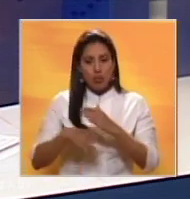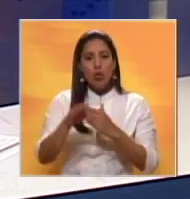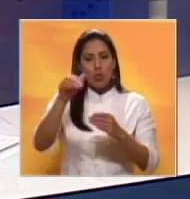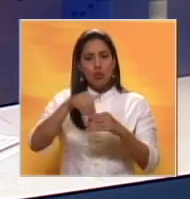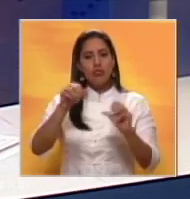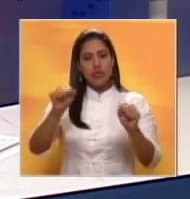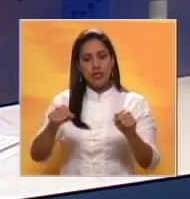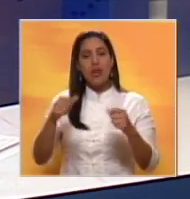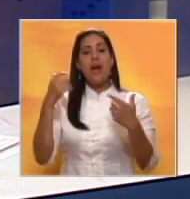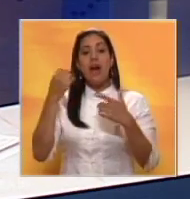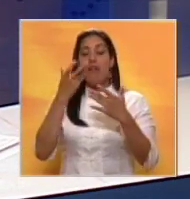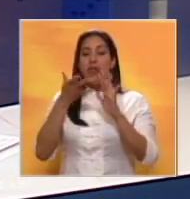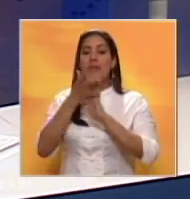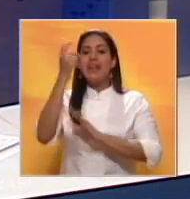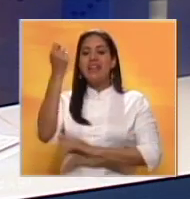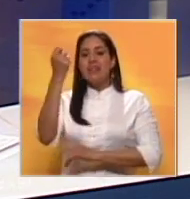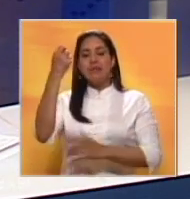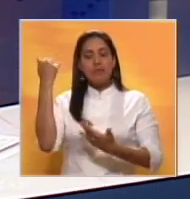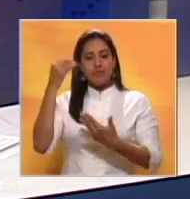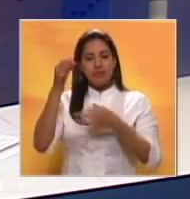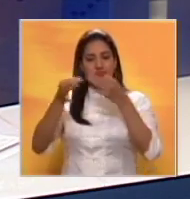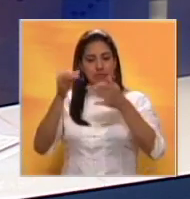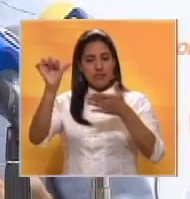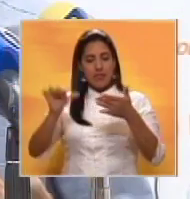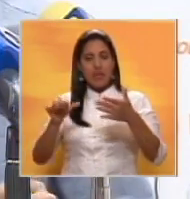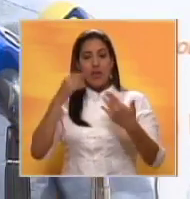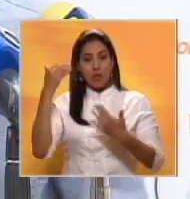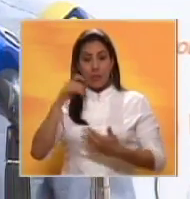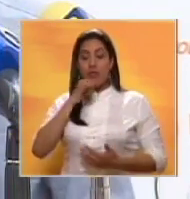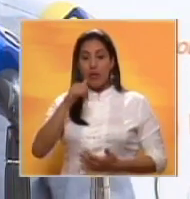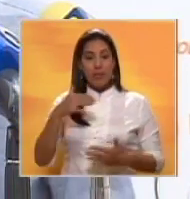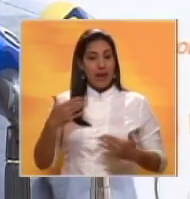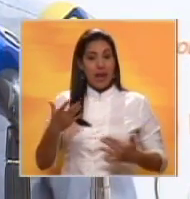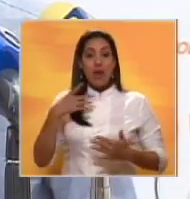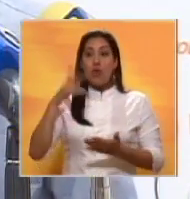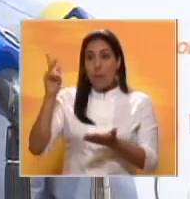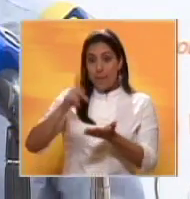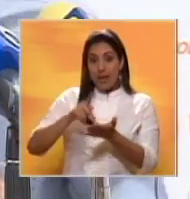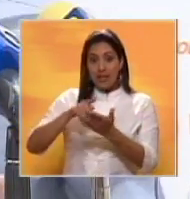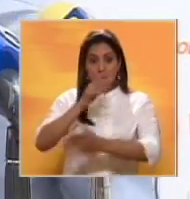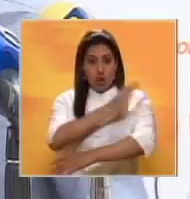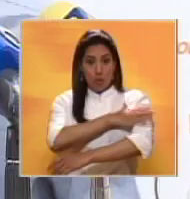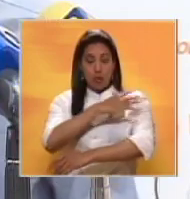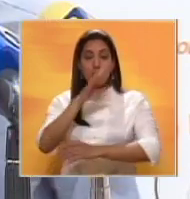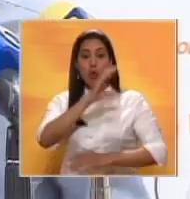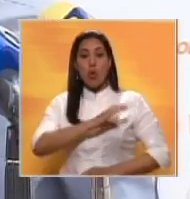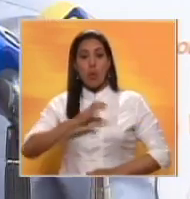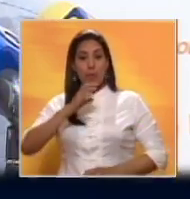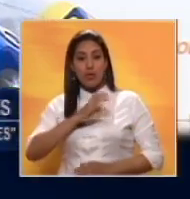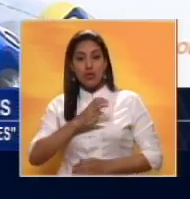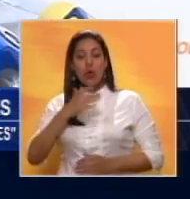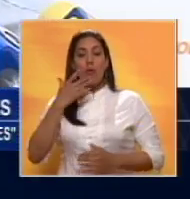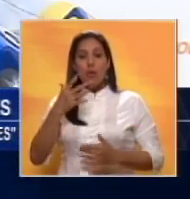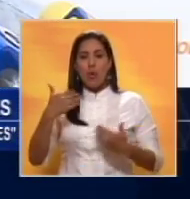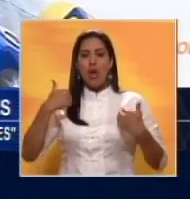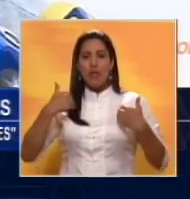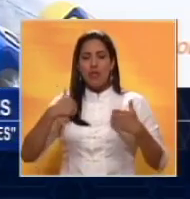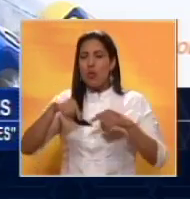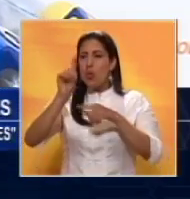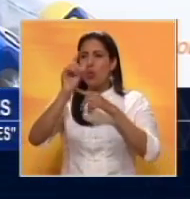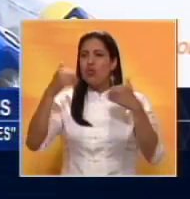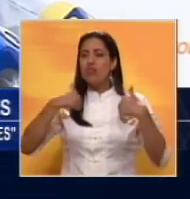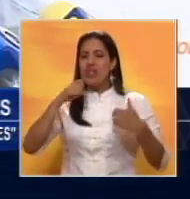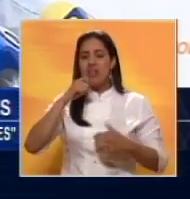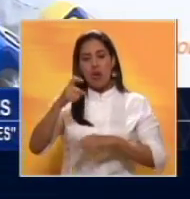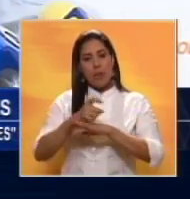Así lo aseguró el diputado Juan Andrés Mejía. El dirigente afirmó que la participación opositora en los comicios perjudica únicamente